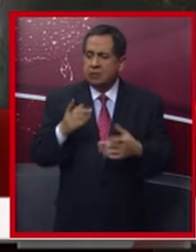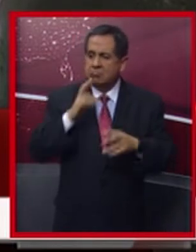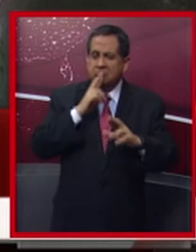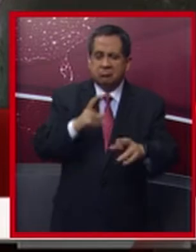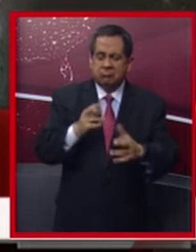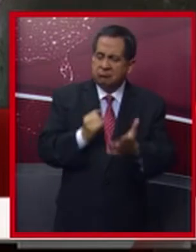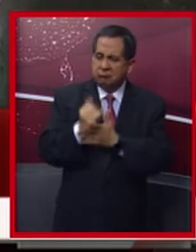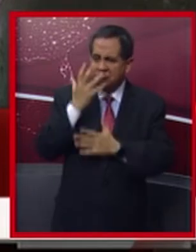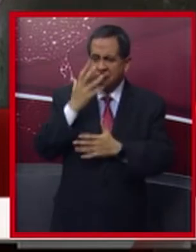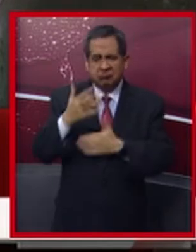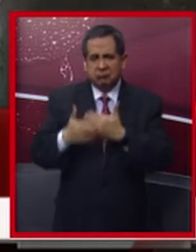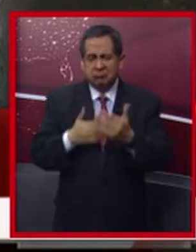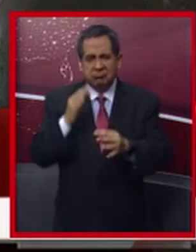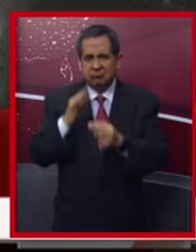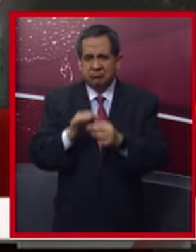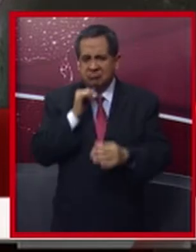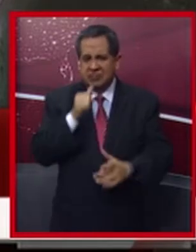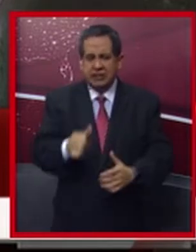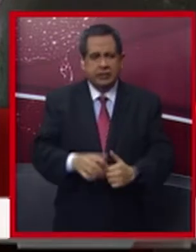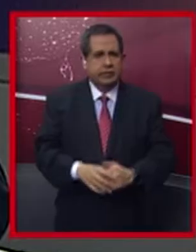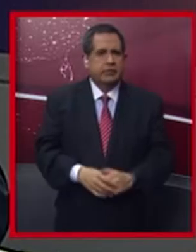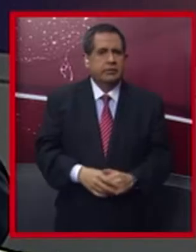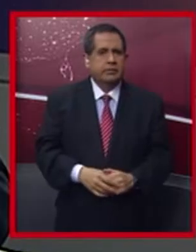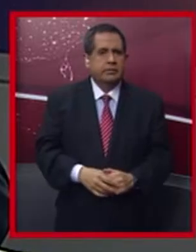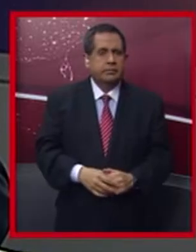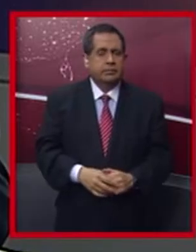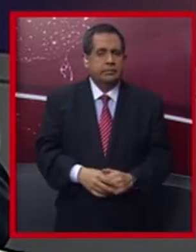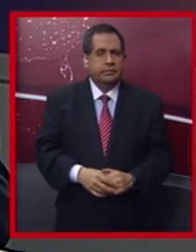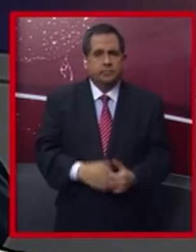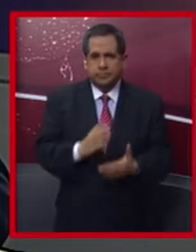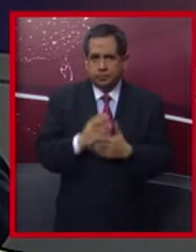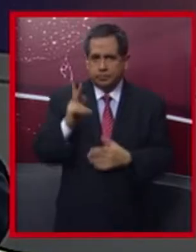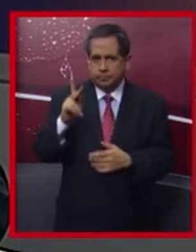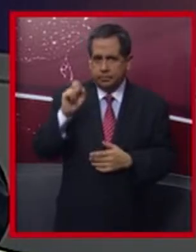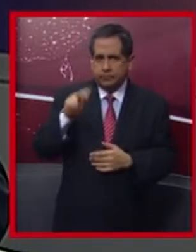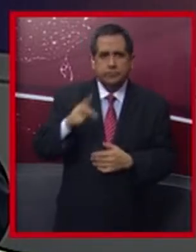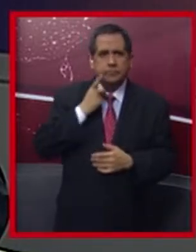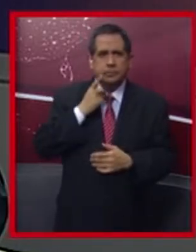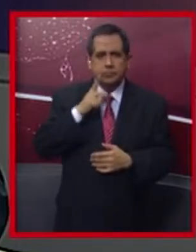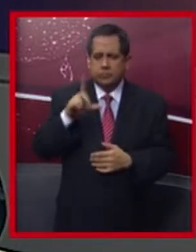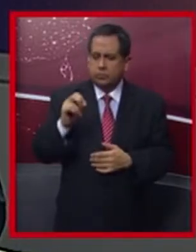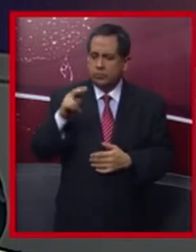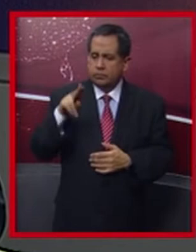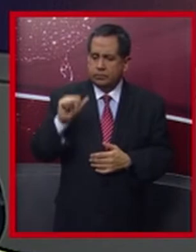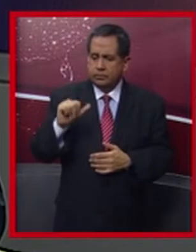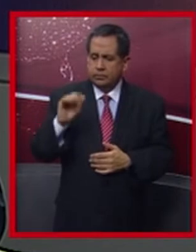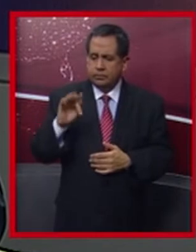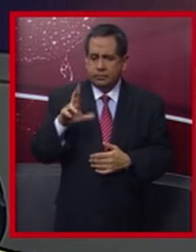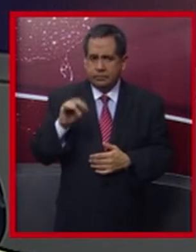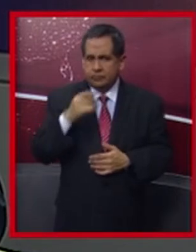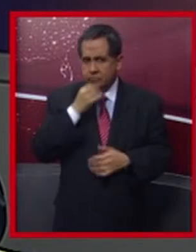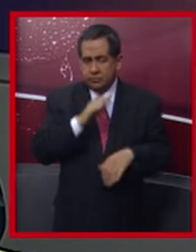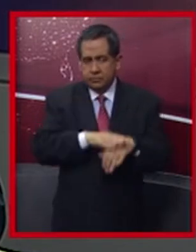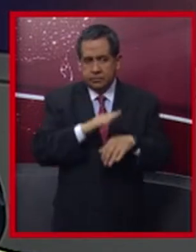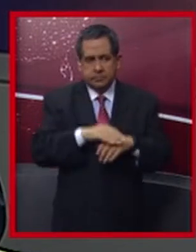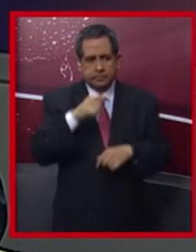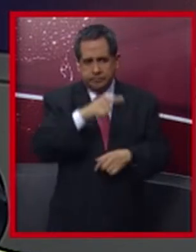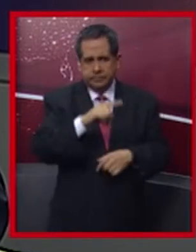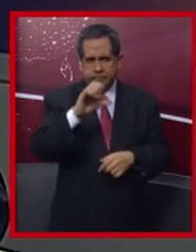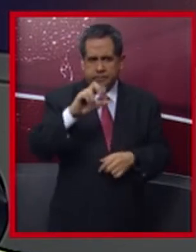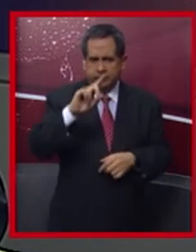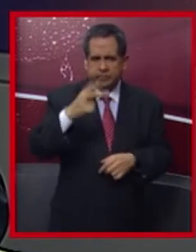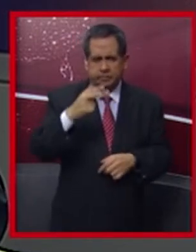contundencia en el trabajo de la comisión. Bueno, por el PAN, la diputada Lorena Alfaro García exhortó al titular de la